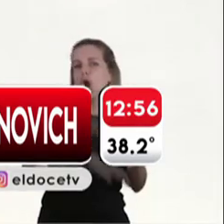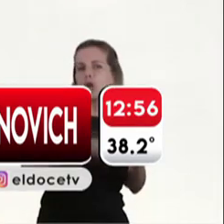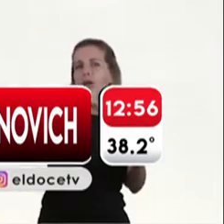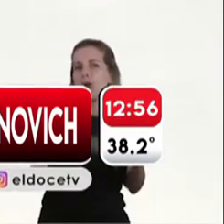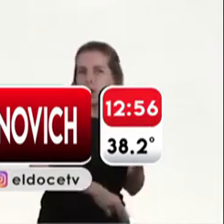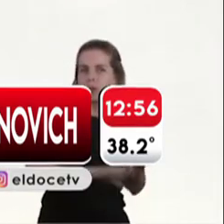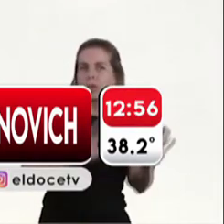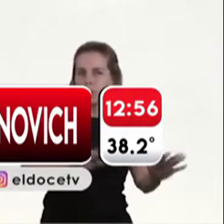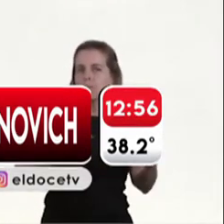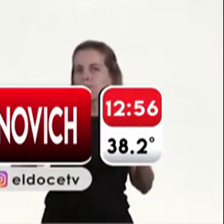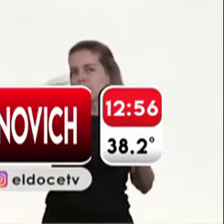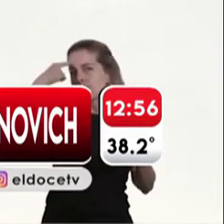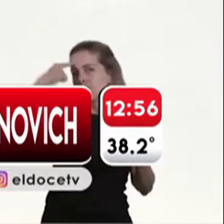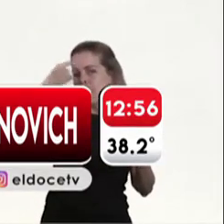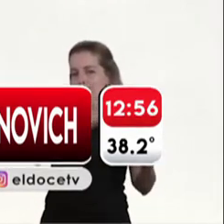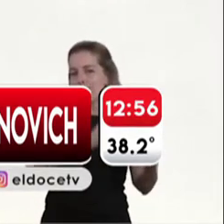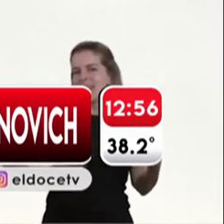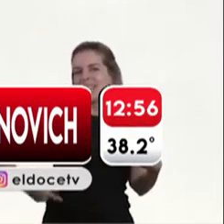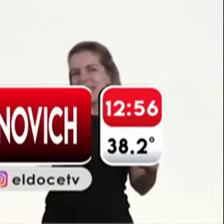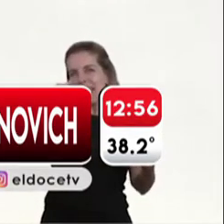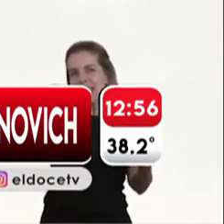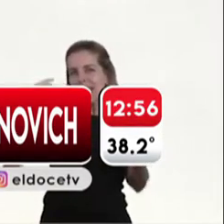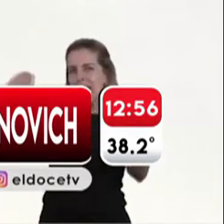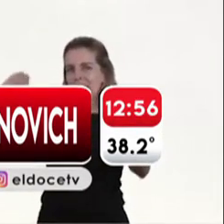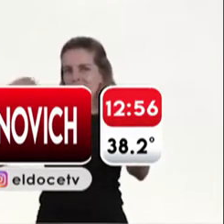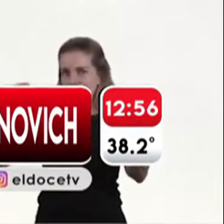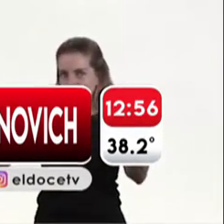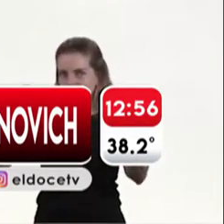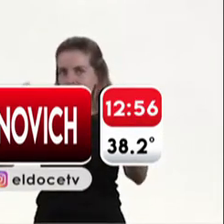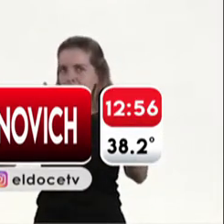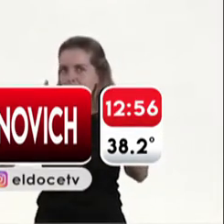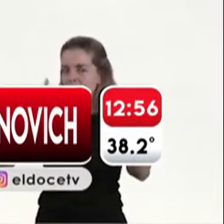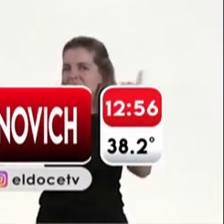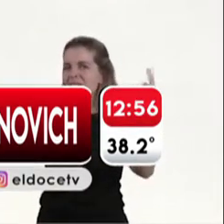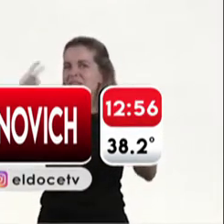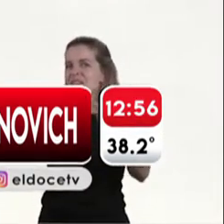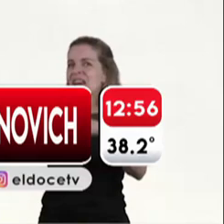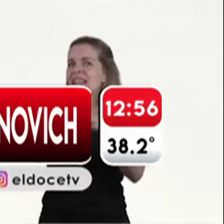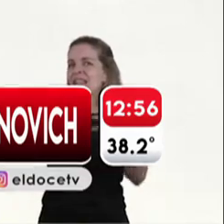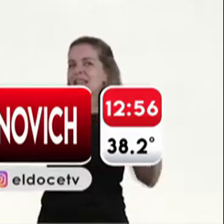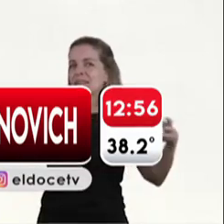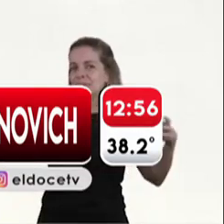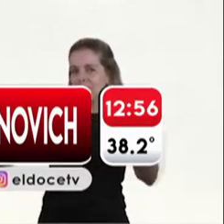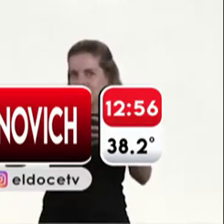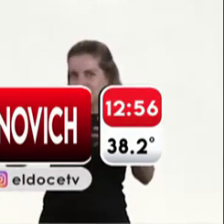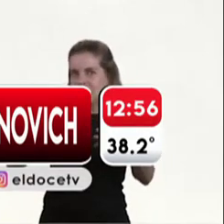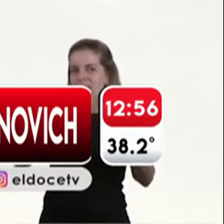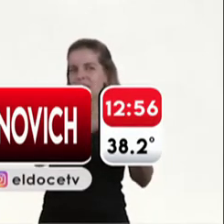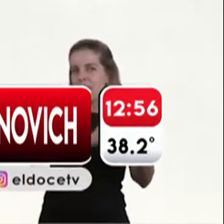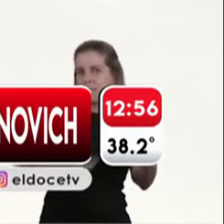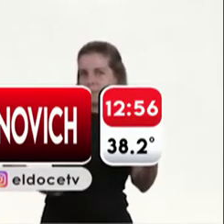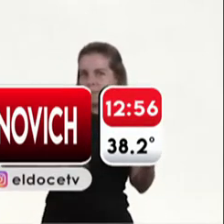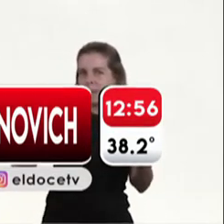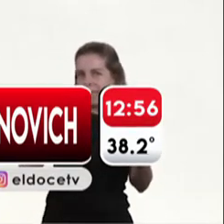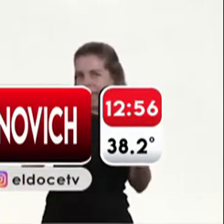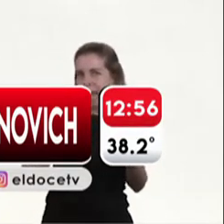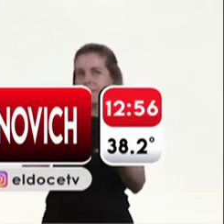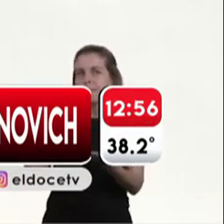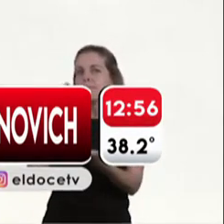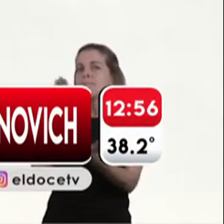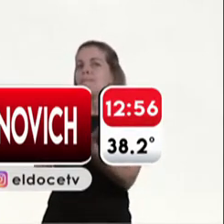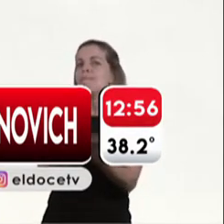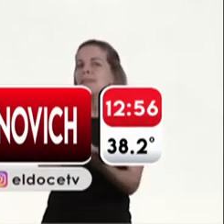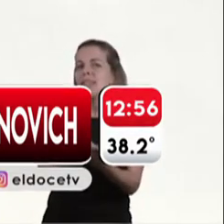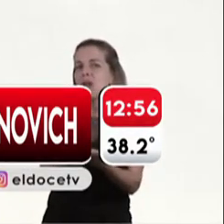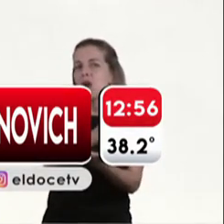Nación está evaluando, así como lo ha pedido distintos dirigentes del oficialismo, incluso el pedido de renuncia a la